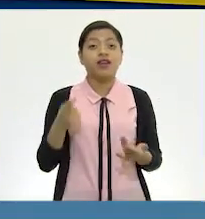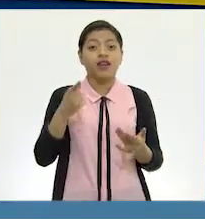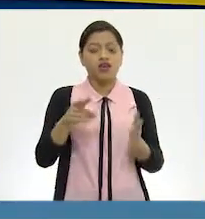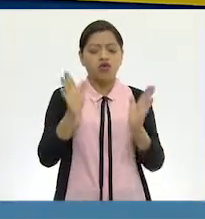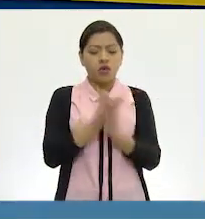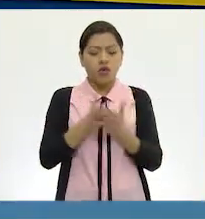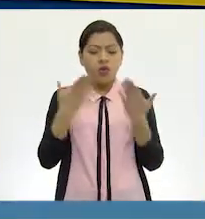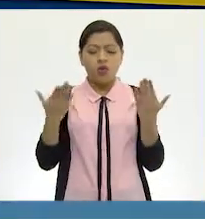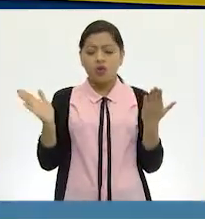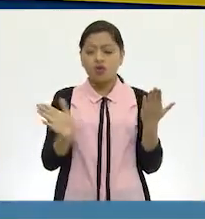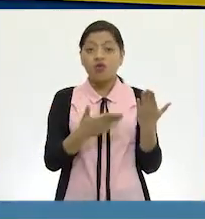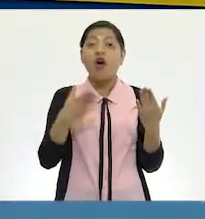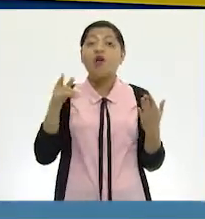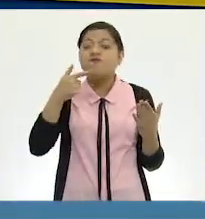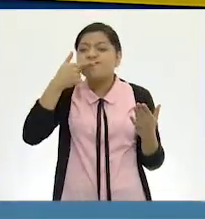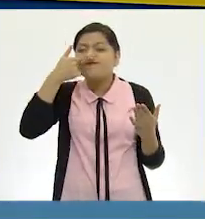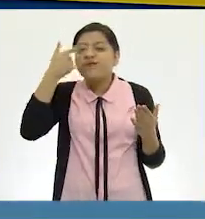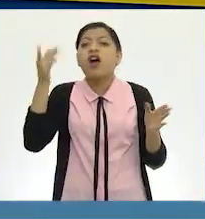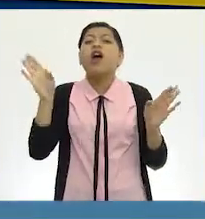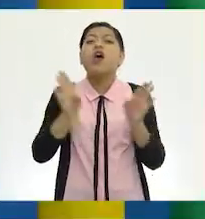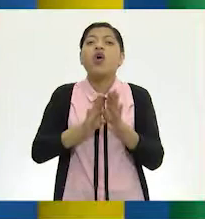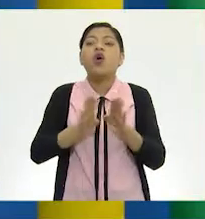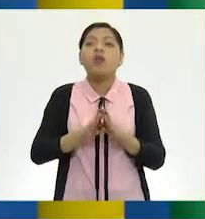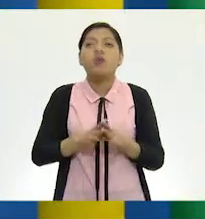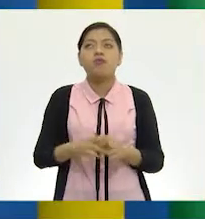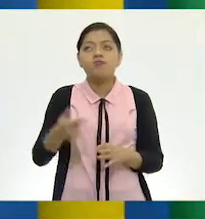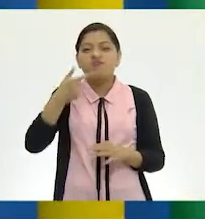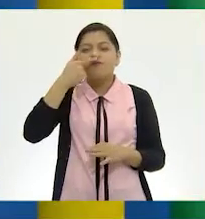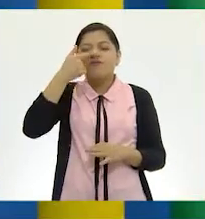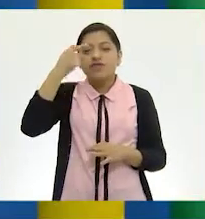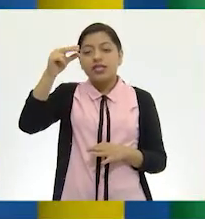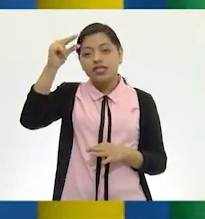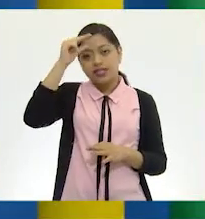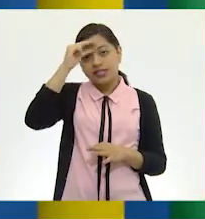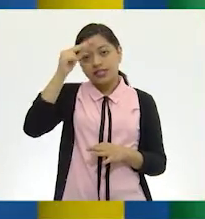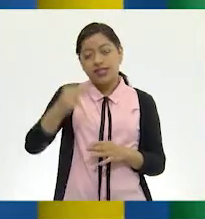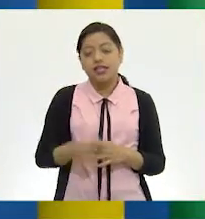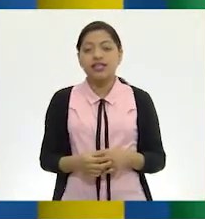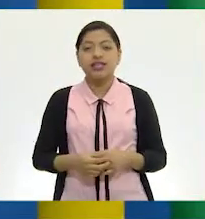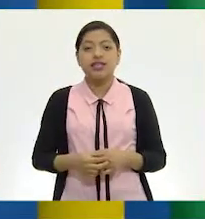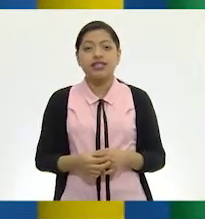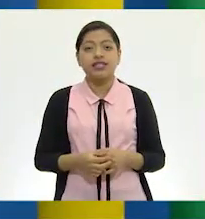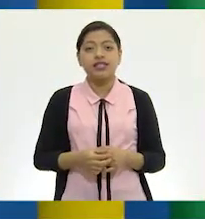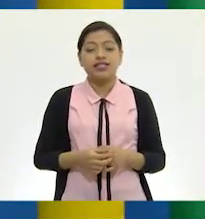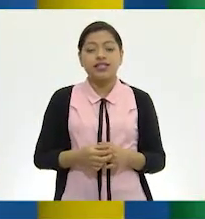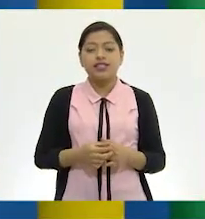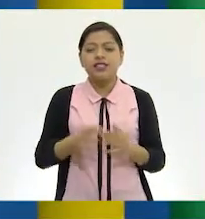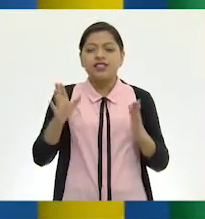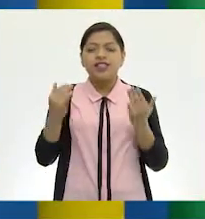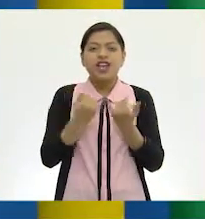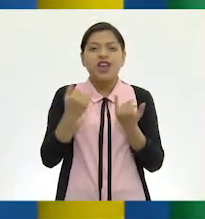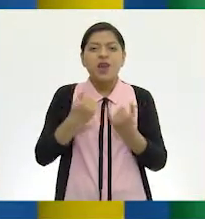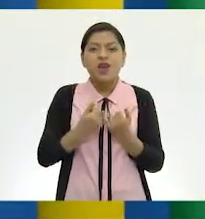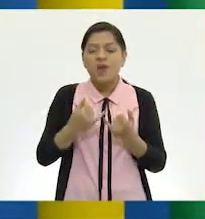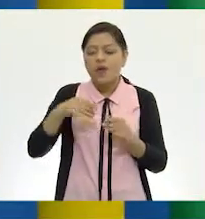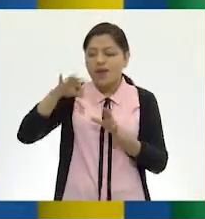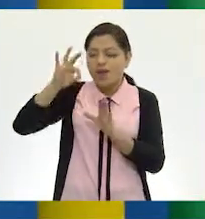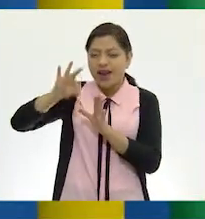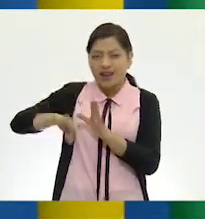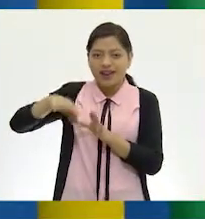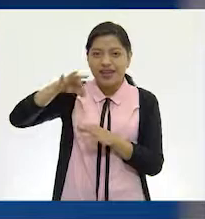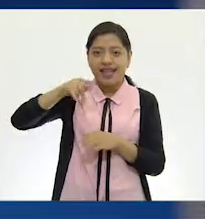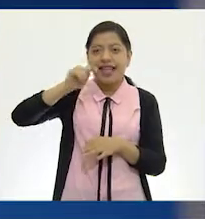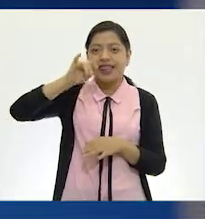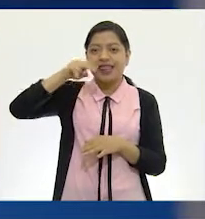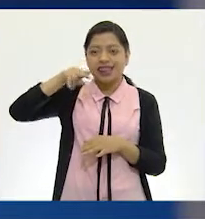abre, ¿a qué huele un libro? Como decíamos, a sabiduría. A sabiduría, a tinta, cuando están nuevecitos. ¿Cómo huelen cuando están nuevecitos los